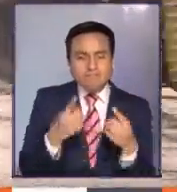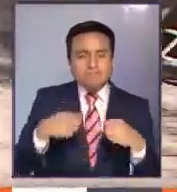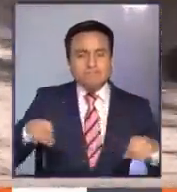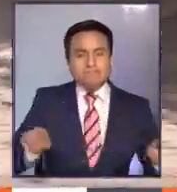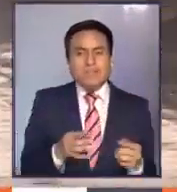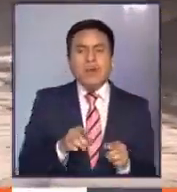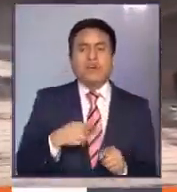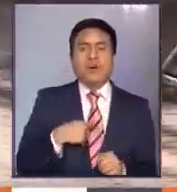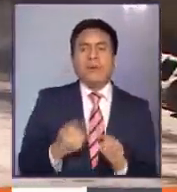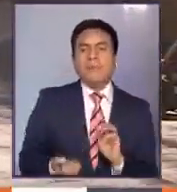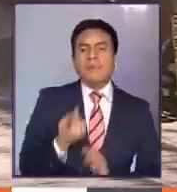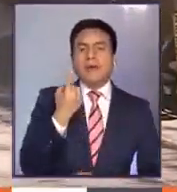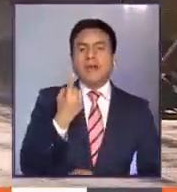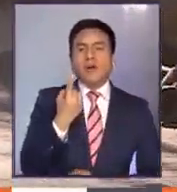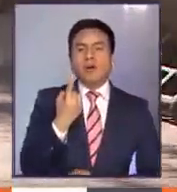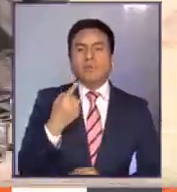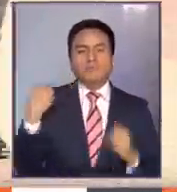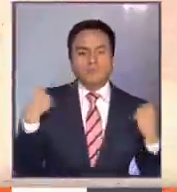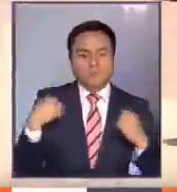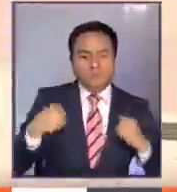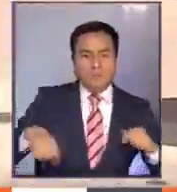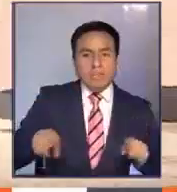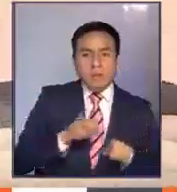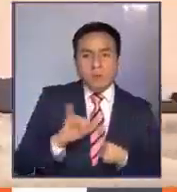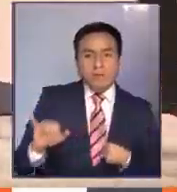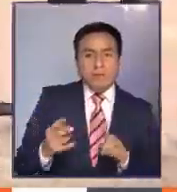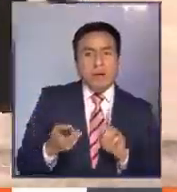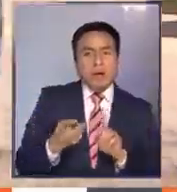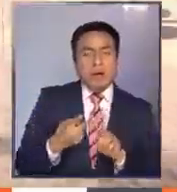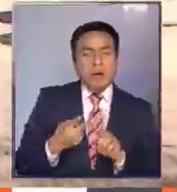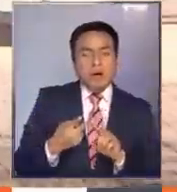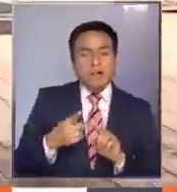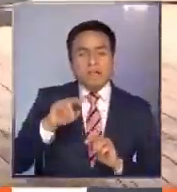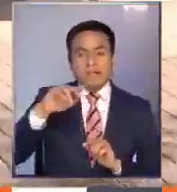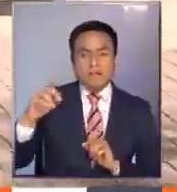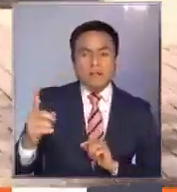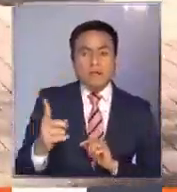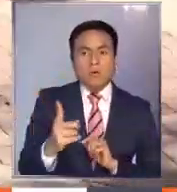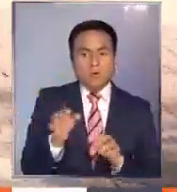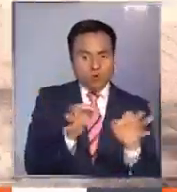Yo toqué primero y después salió